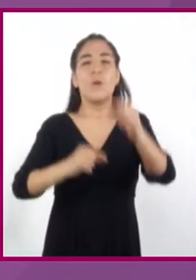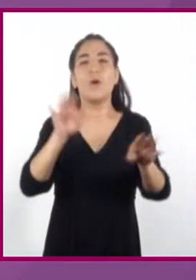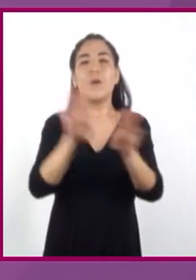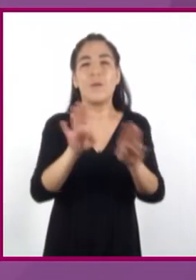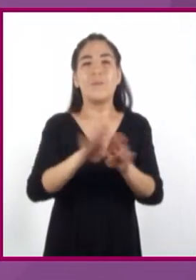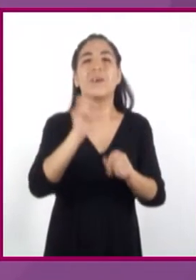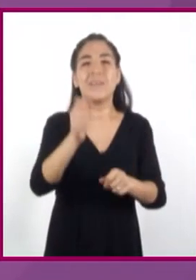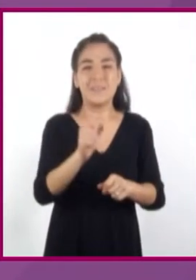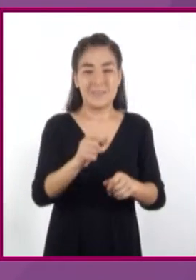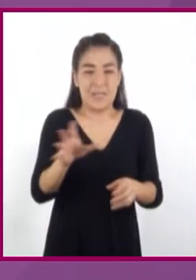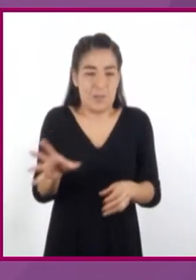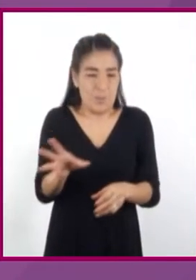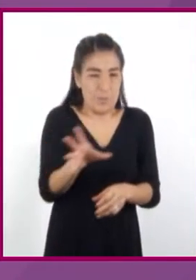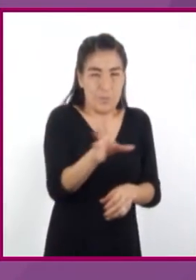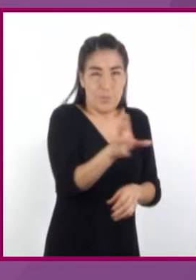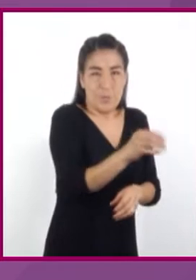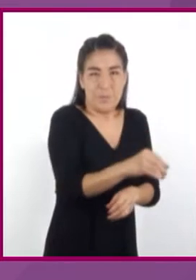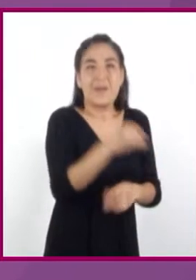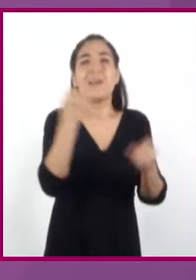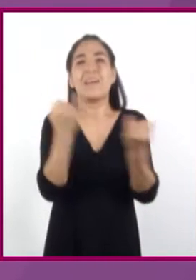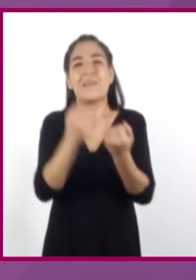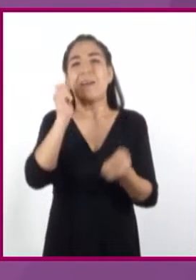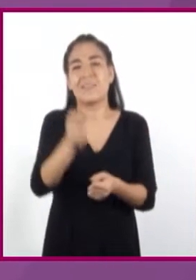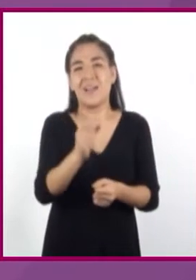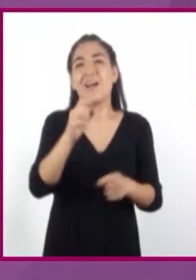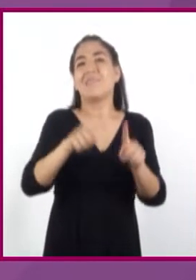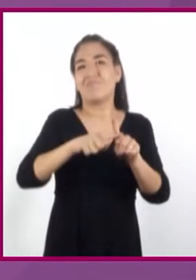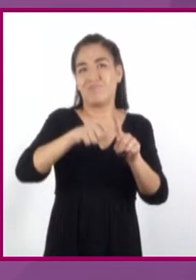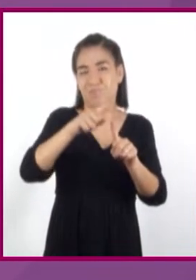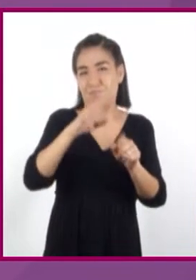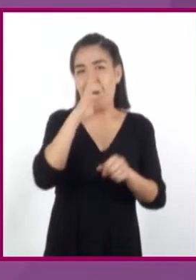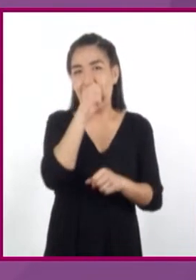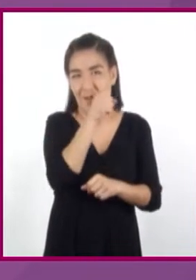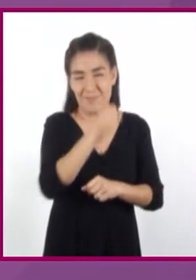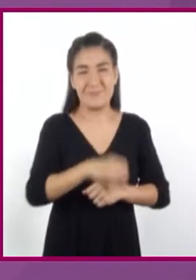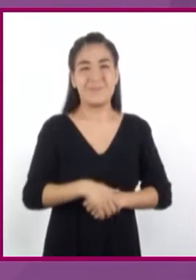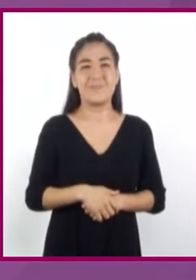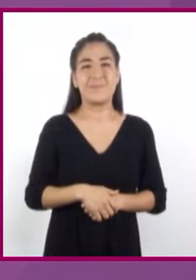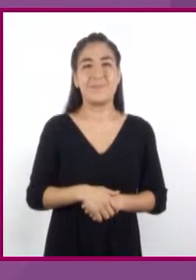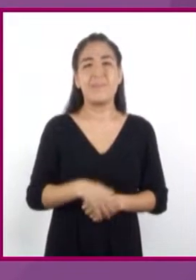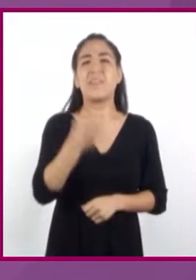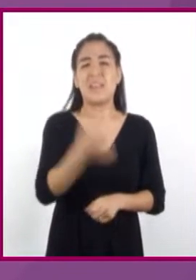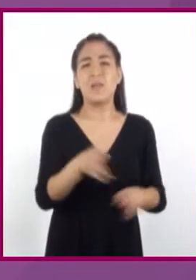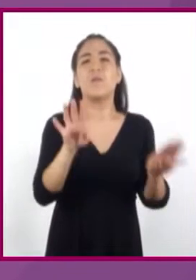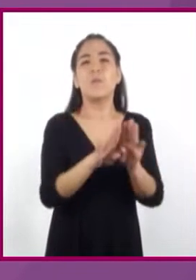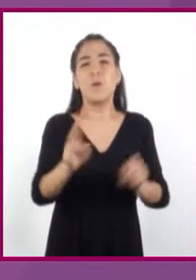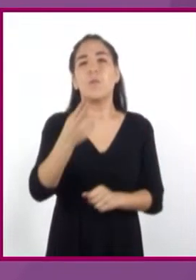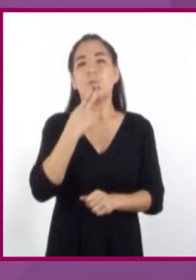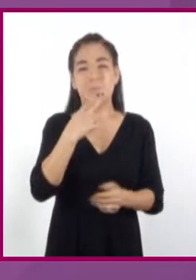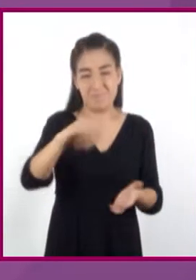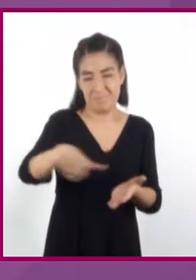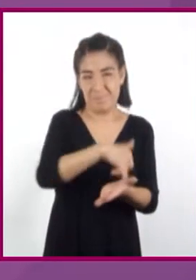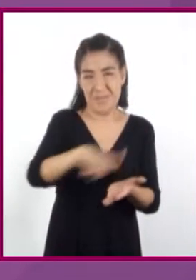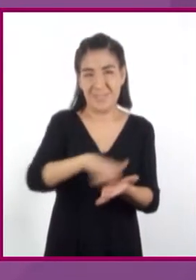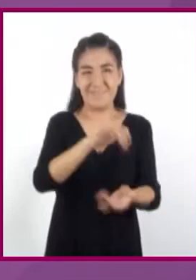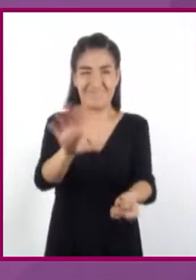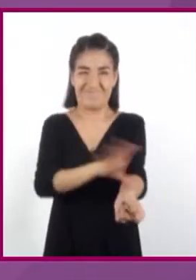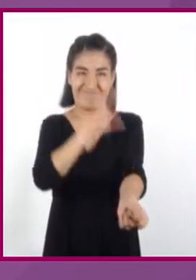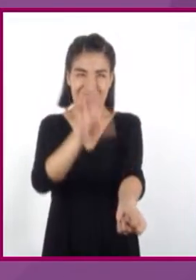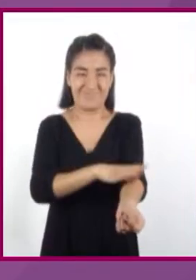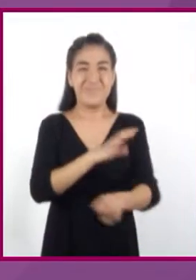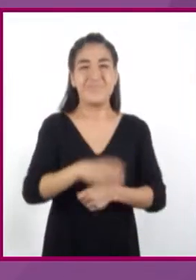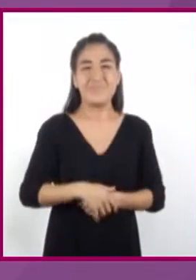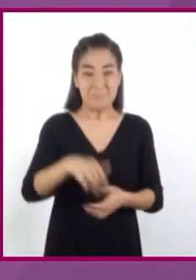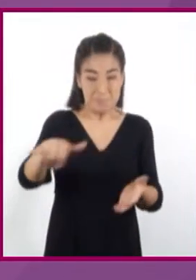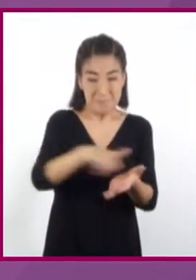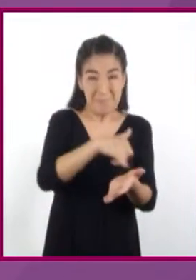largo de todo el material hasta que éste alcance la misma temperatura. Este principio se utiliza en la plancha eléctrica, pues